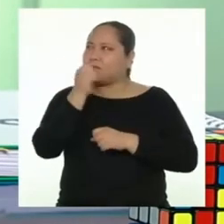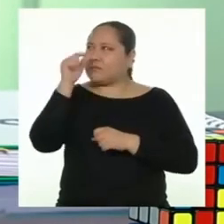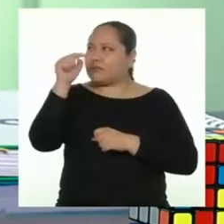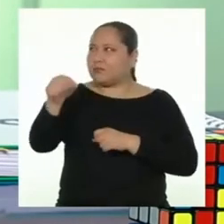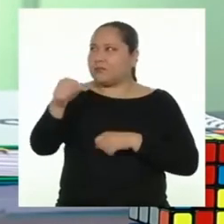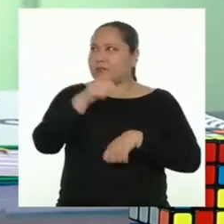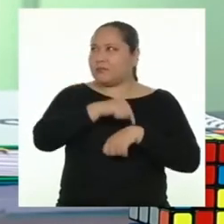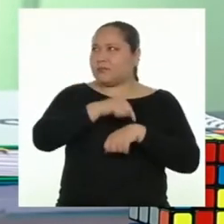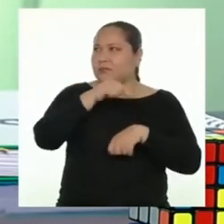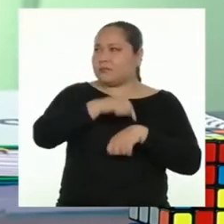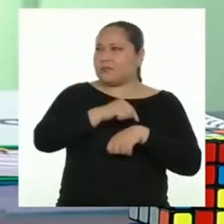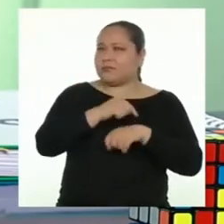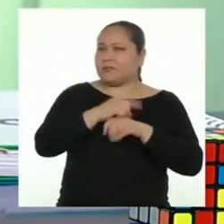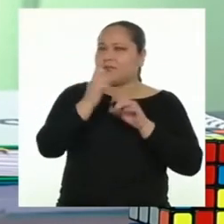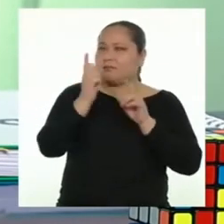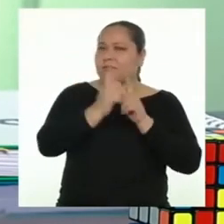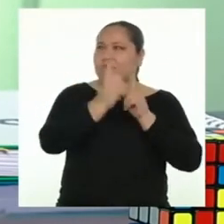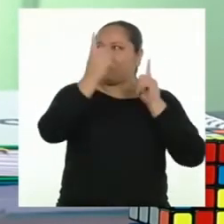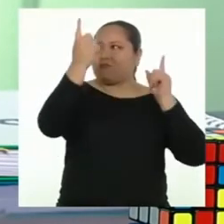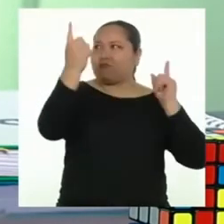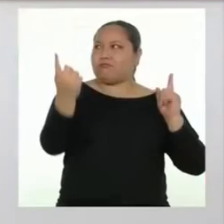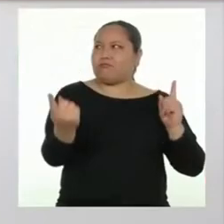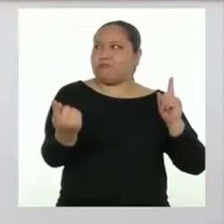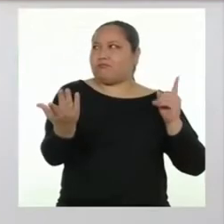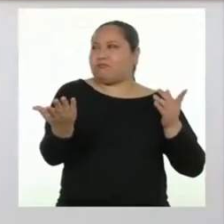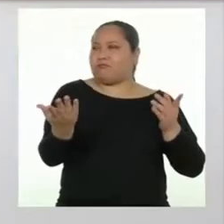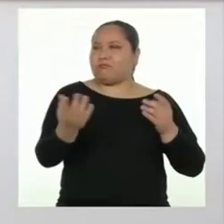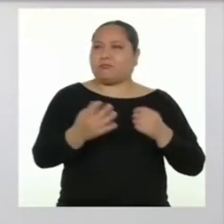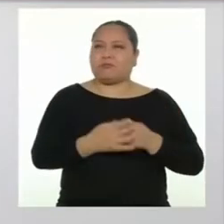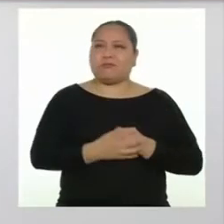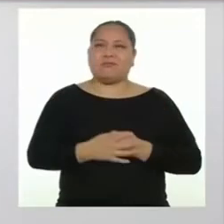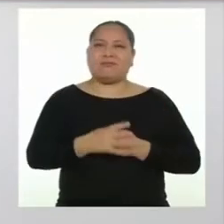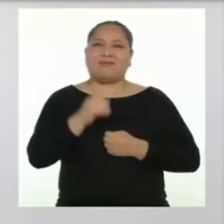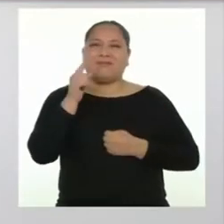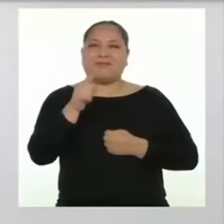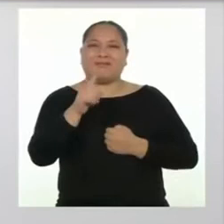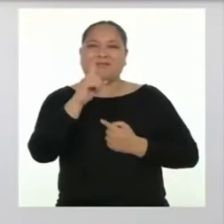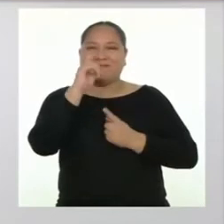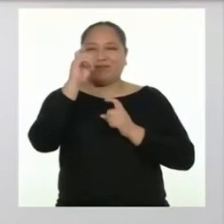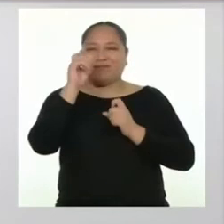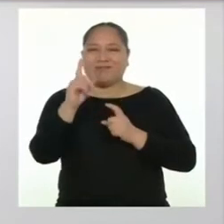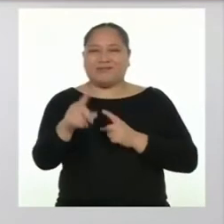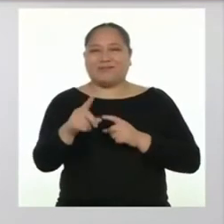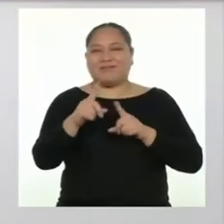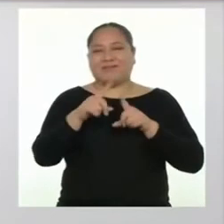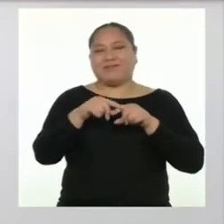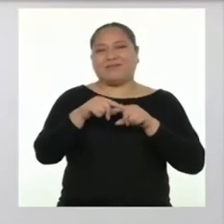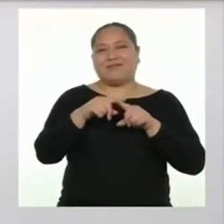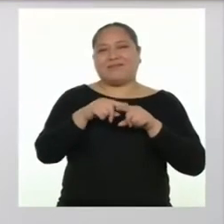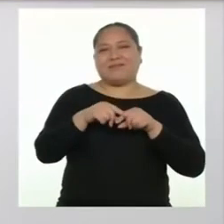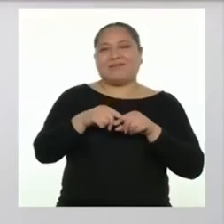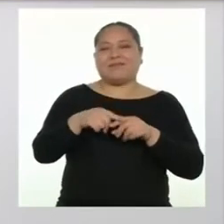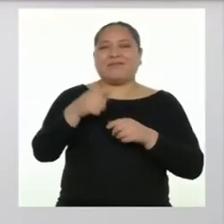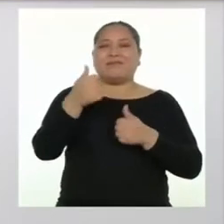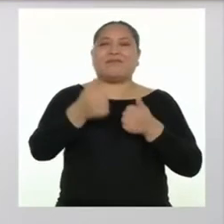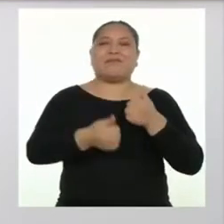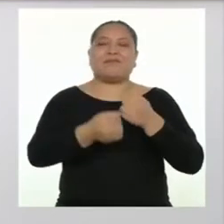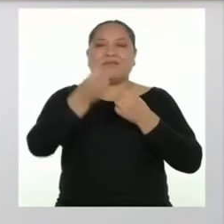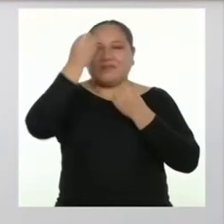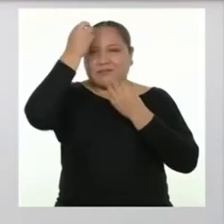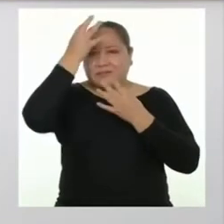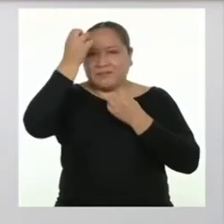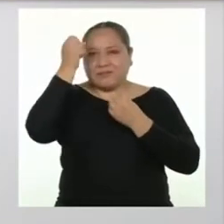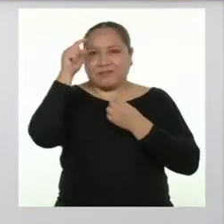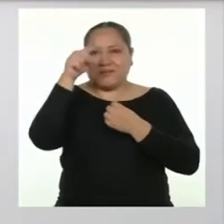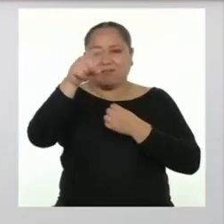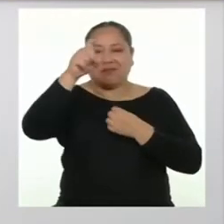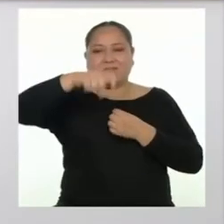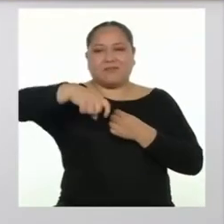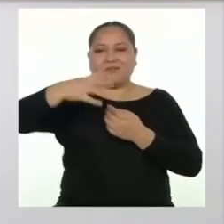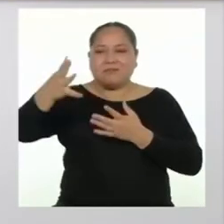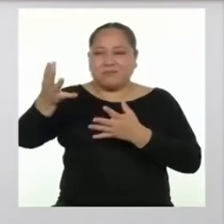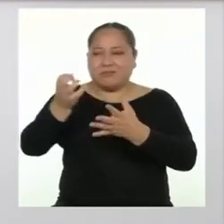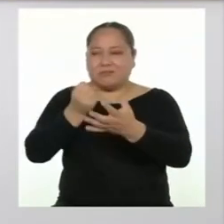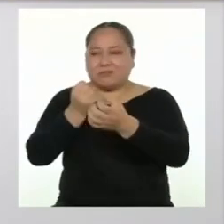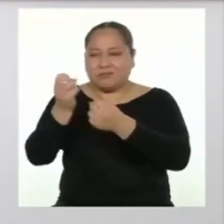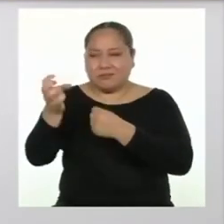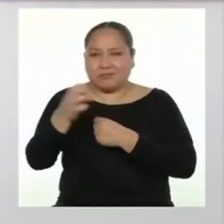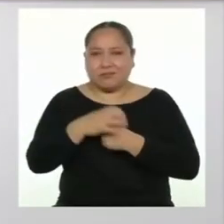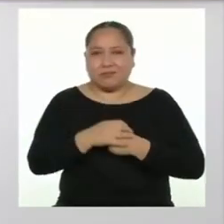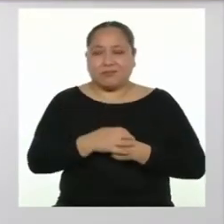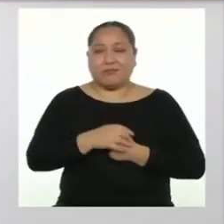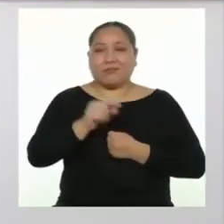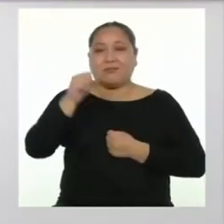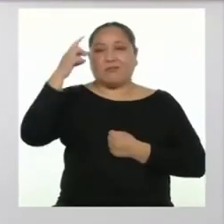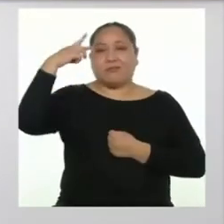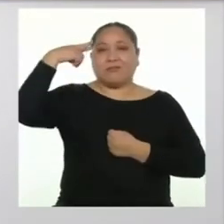en este periodo de distanciamiento social. Ahí las preguntas van a depender de la información que desees obtener.